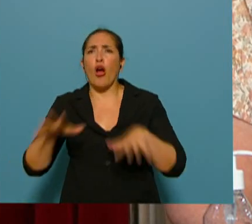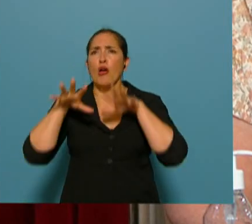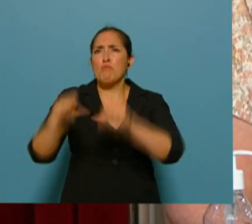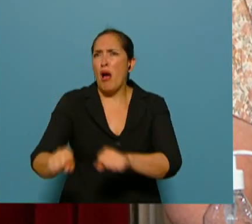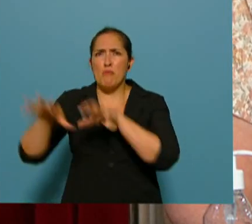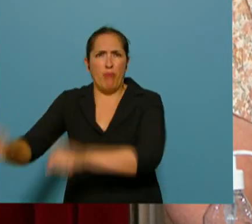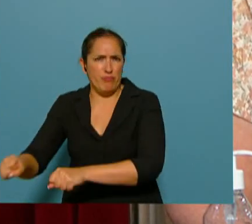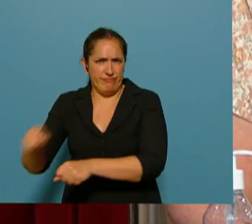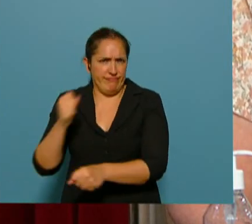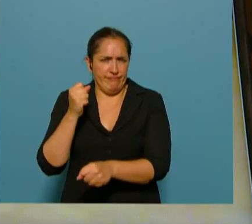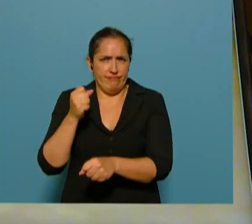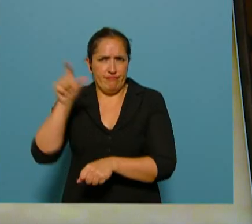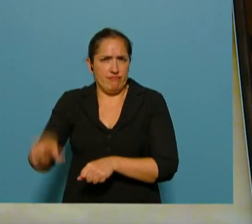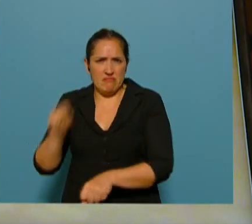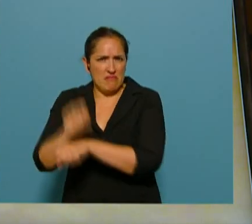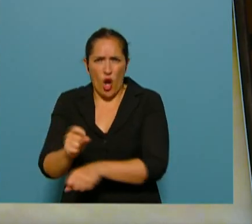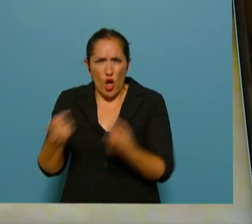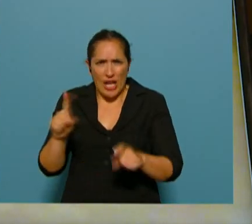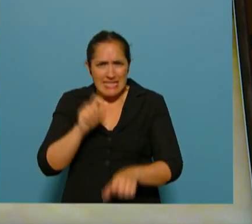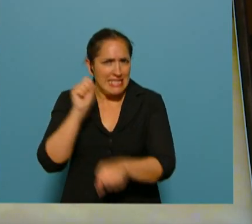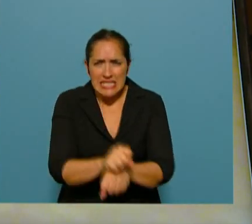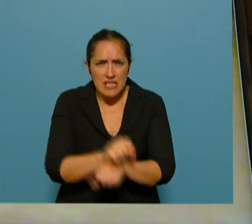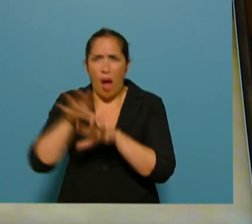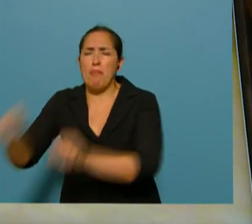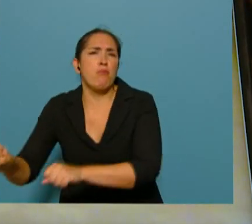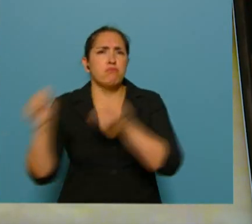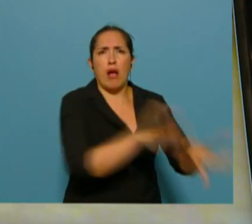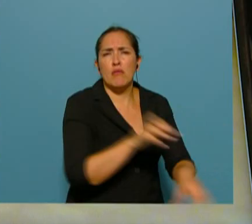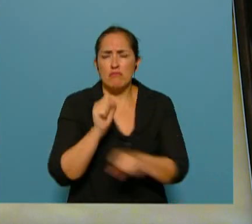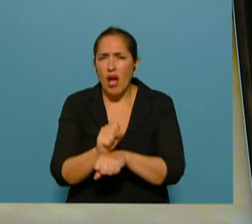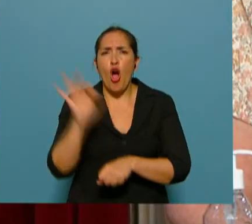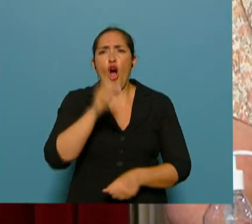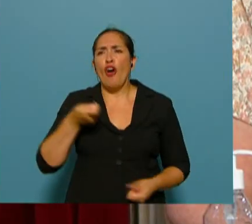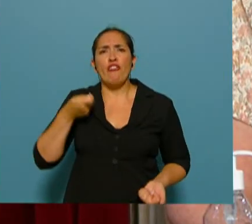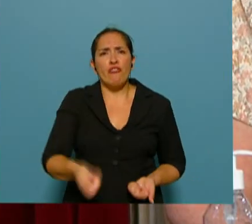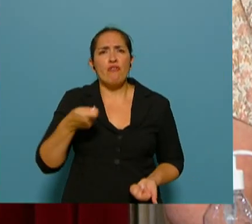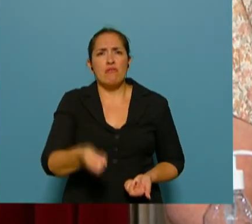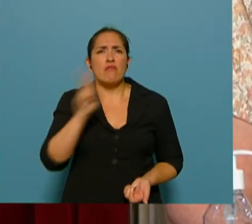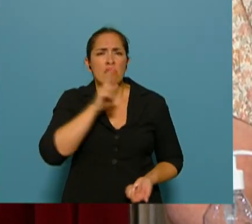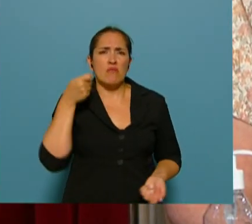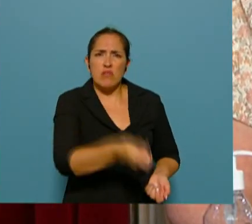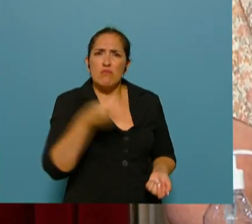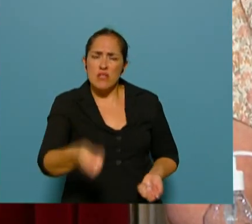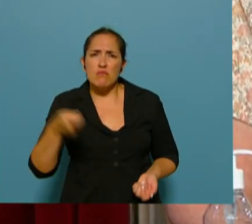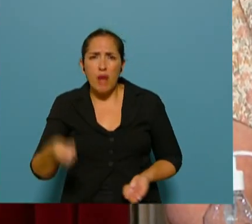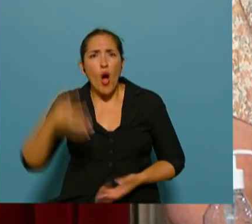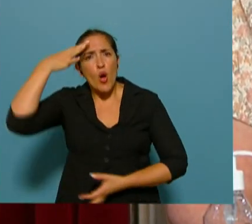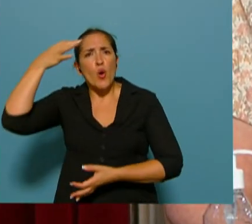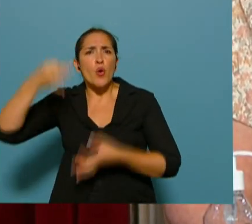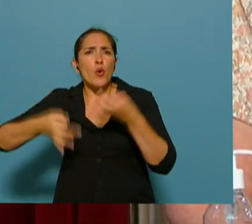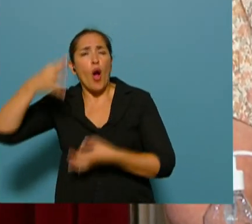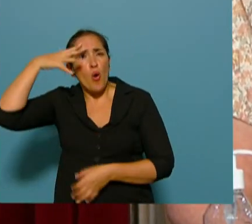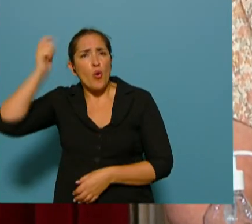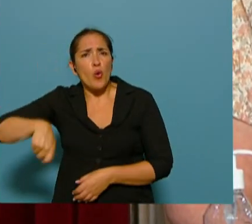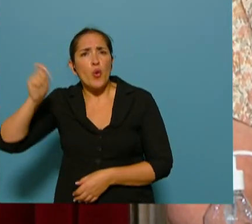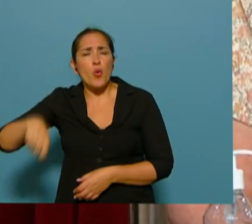preventivas innecesarias y en excarcelaciones improcedentes, en femicidios que se consuman sin que muchos jueces y